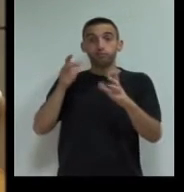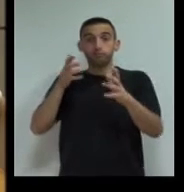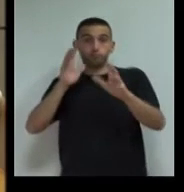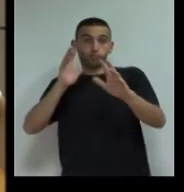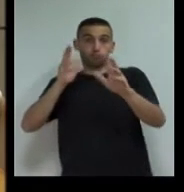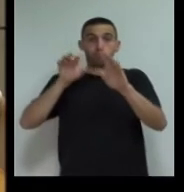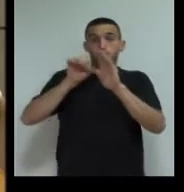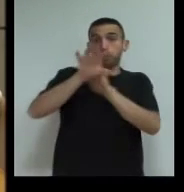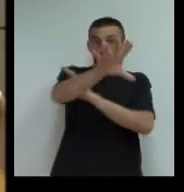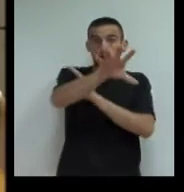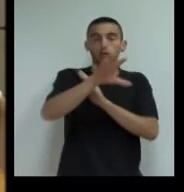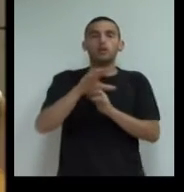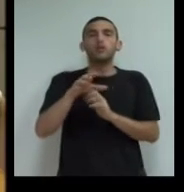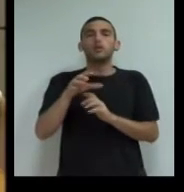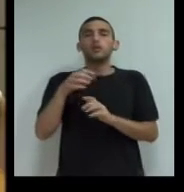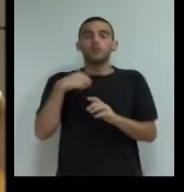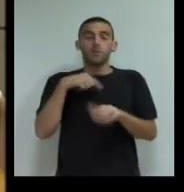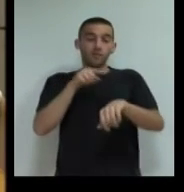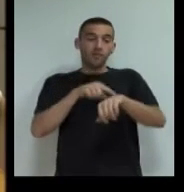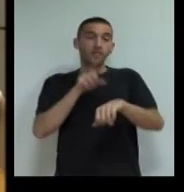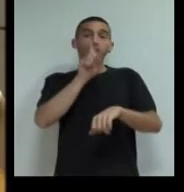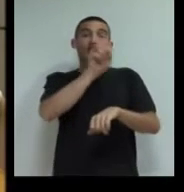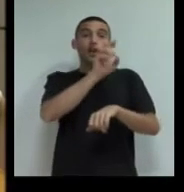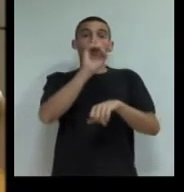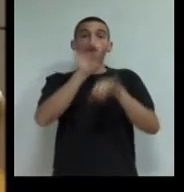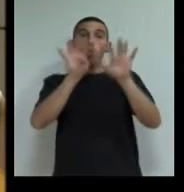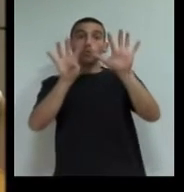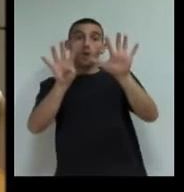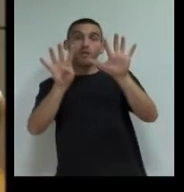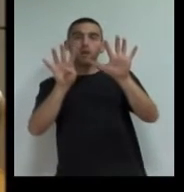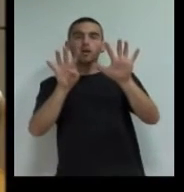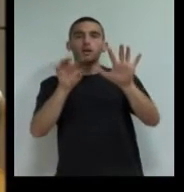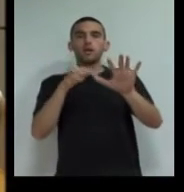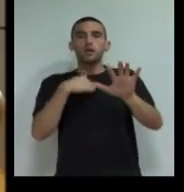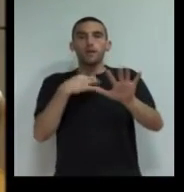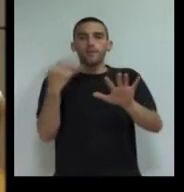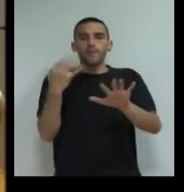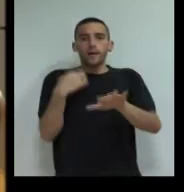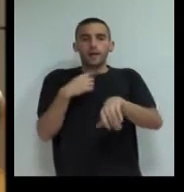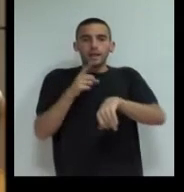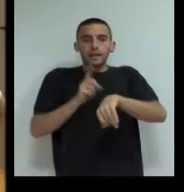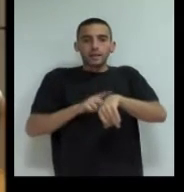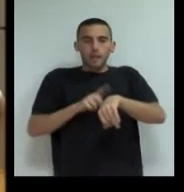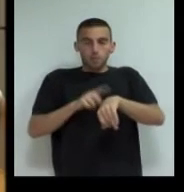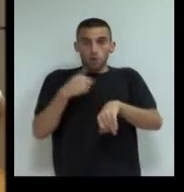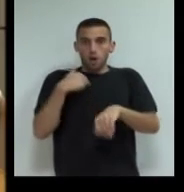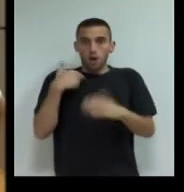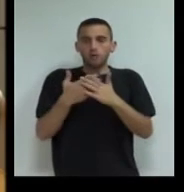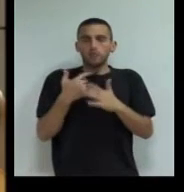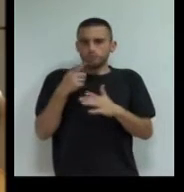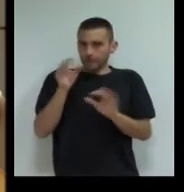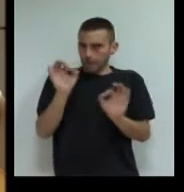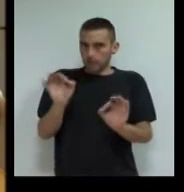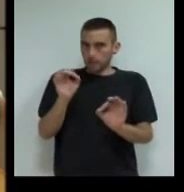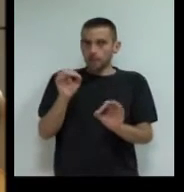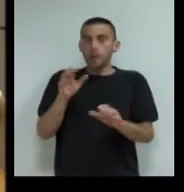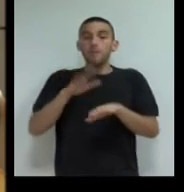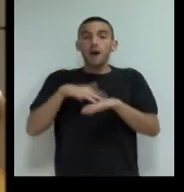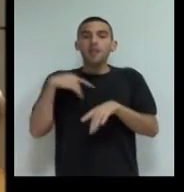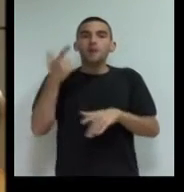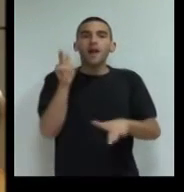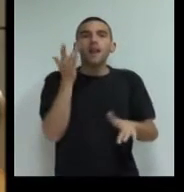dura 109 minutos, 106, y tengo que sacar tiempo para... Esto es así, para que limpien la